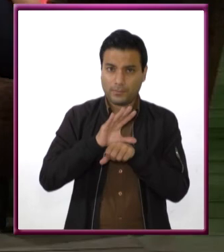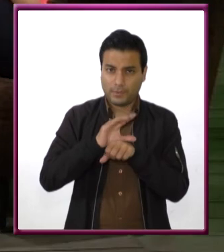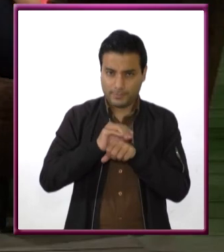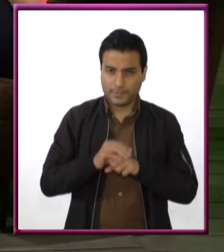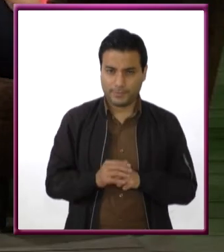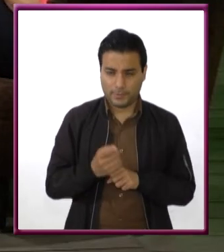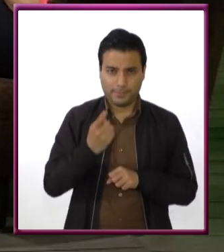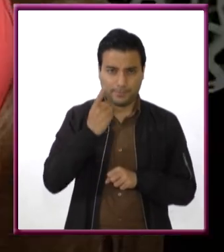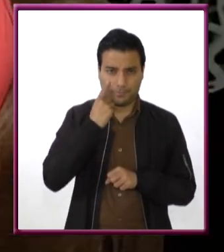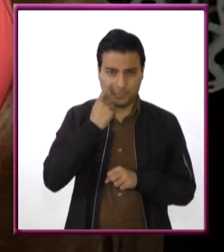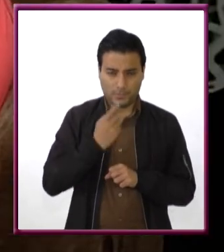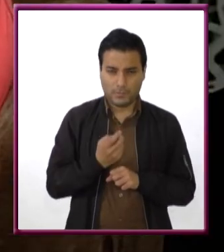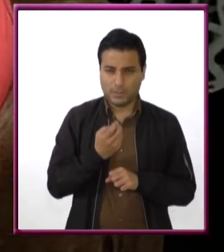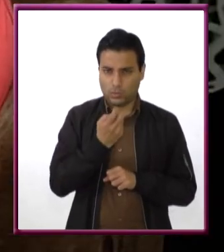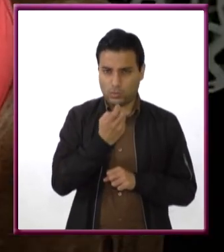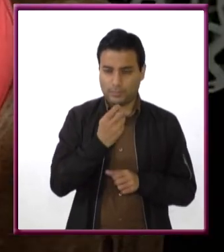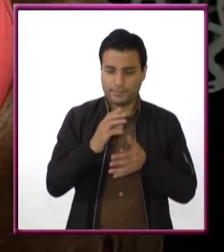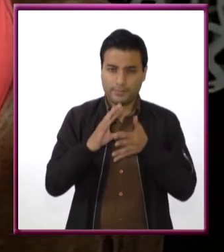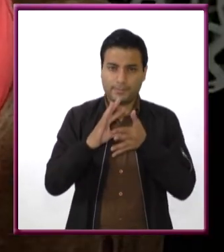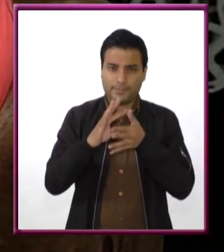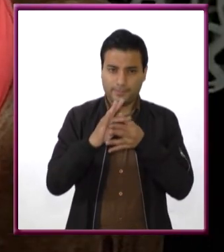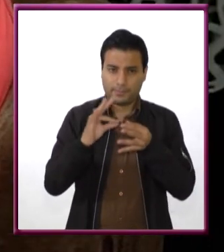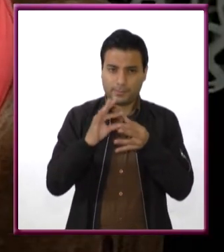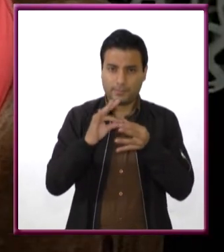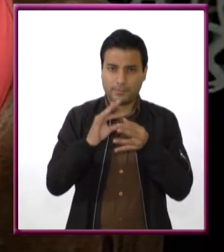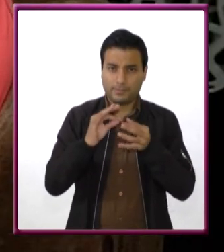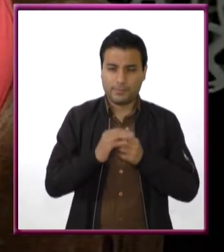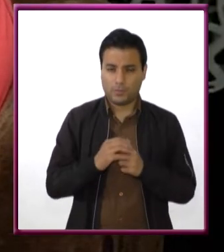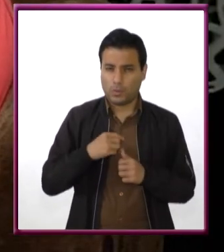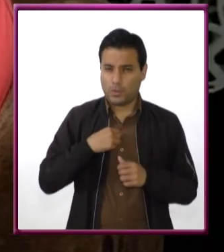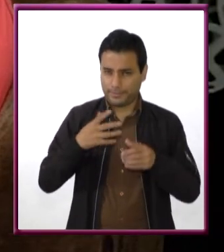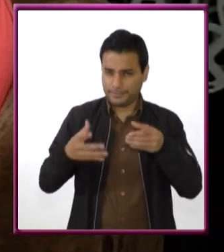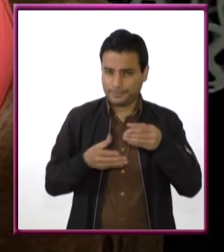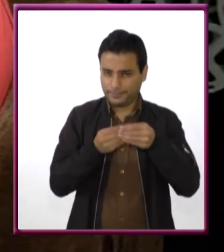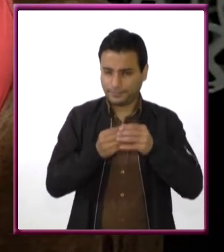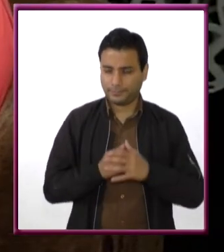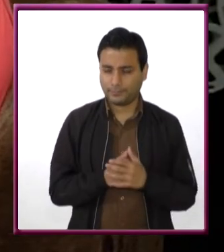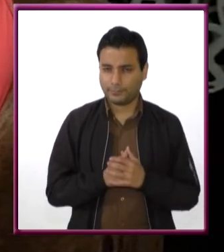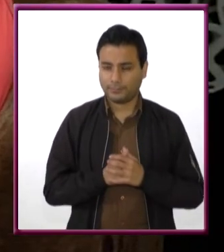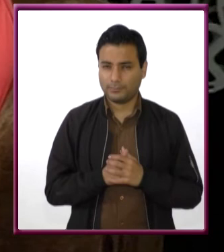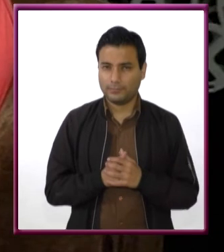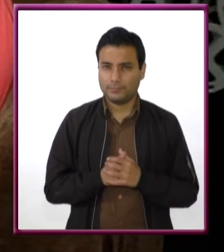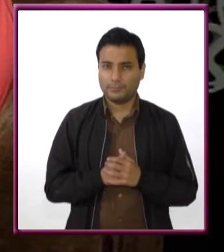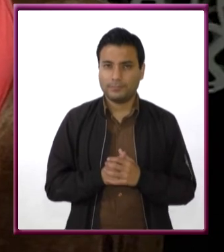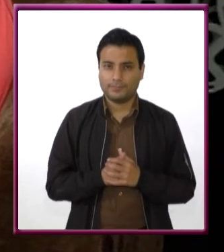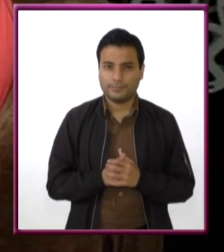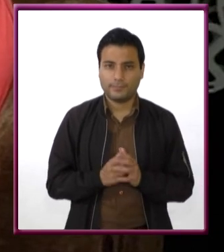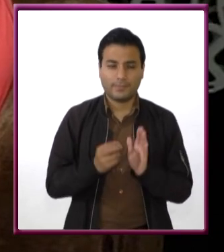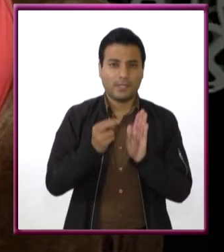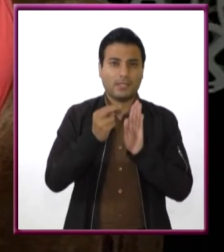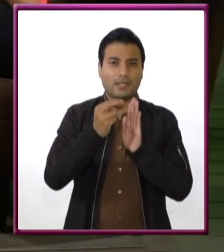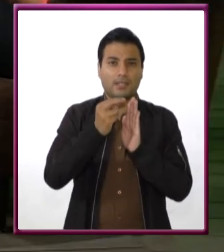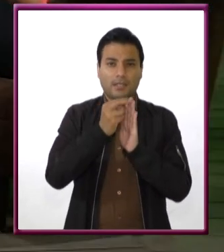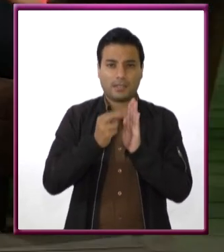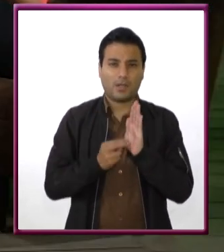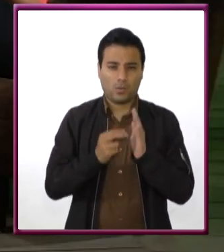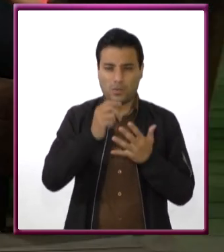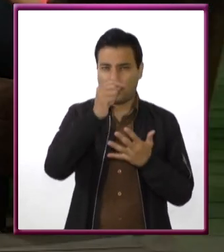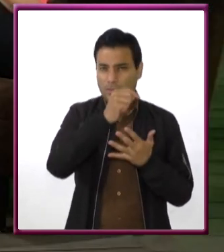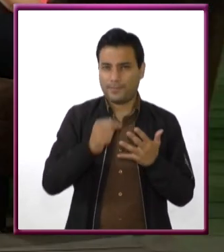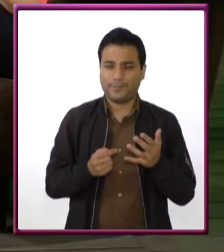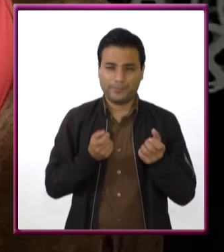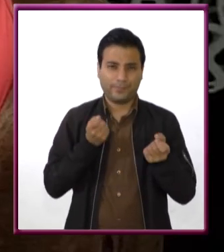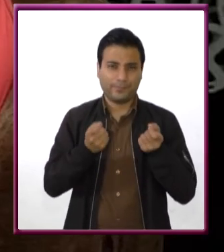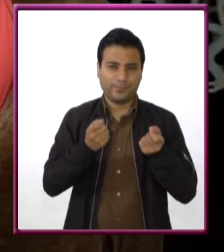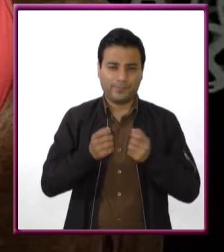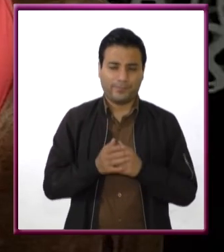Alejandro, quisiera complementar un poco de lo que ha dicho la doctora Cortinas. En particular, la regulación de plaguicidas en